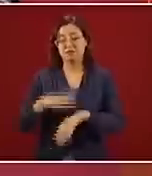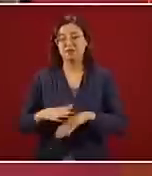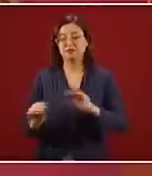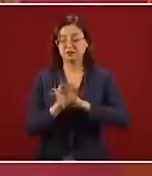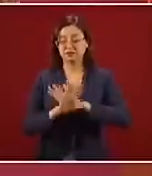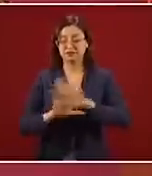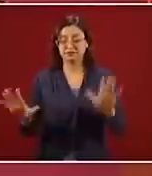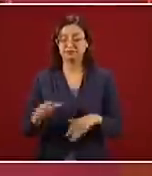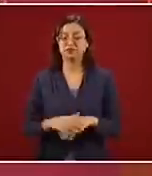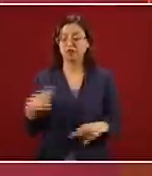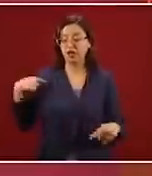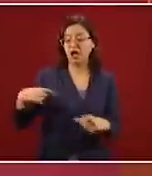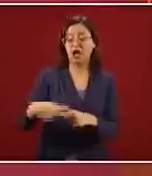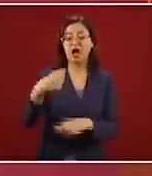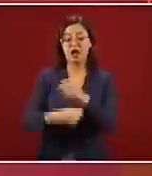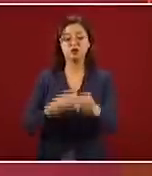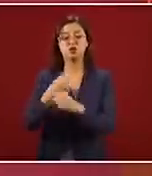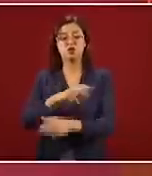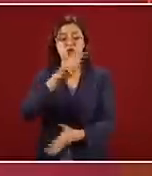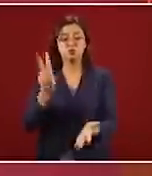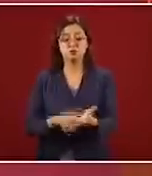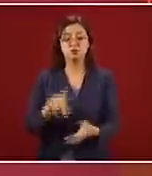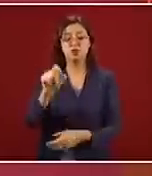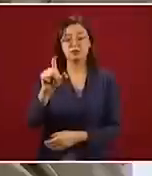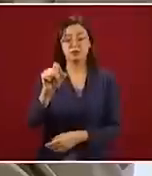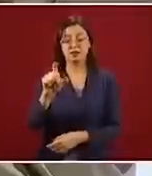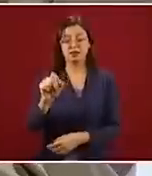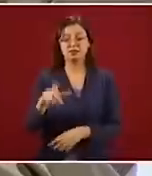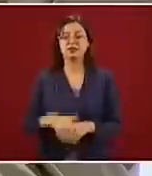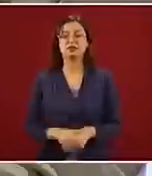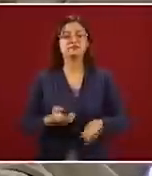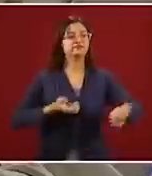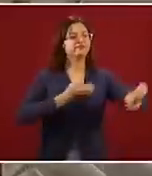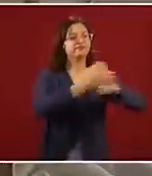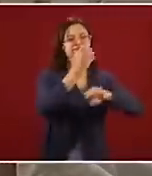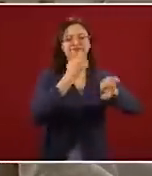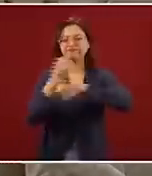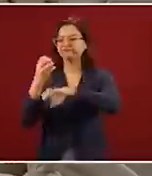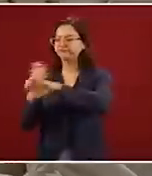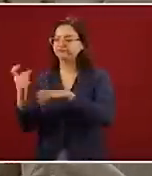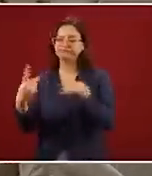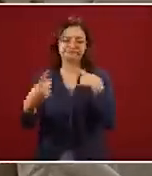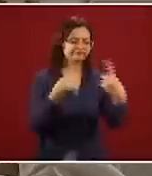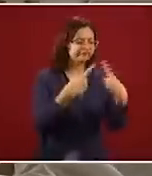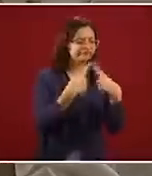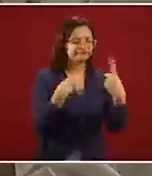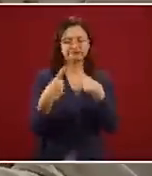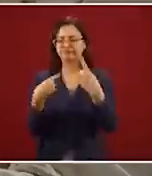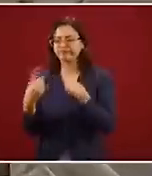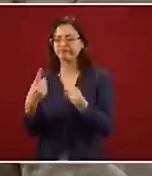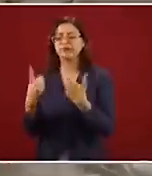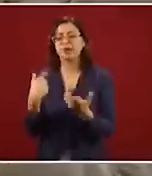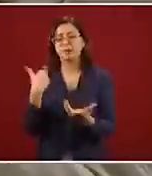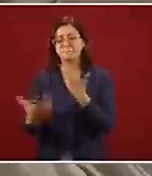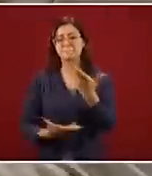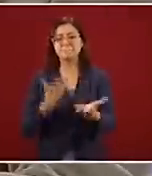la compra 2020, estuvimos conversando con los estados al finales de 2019 y les